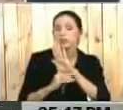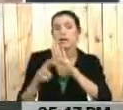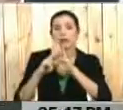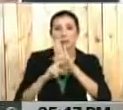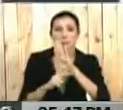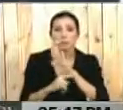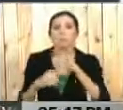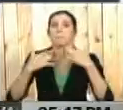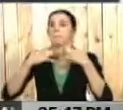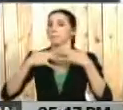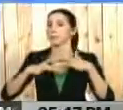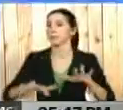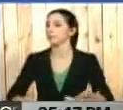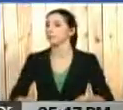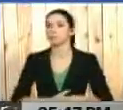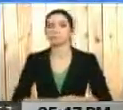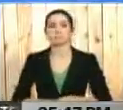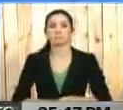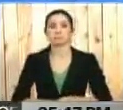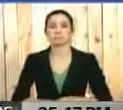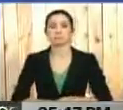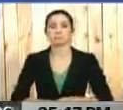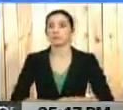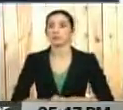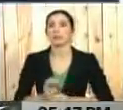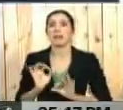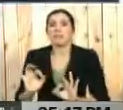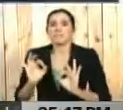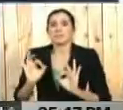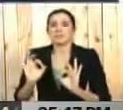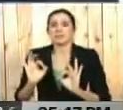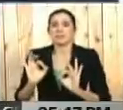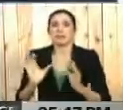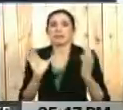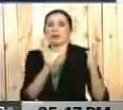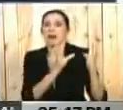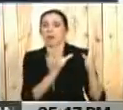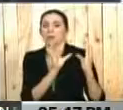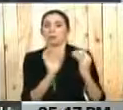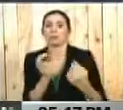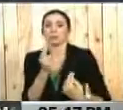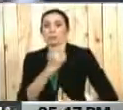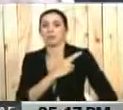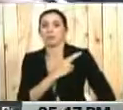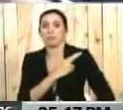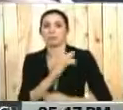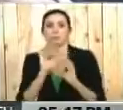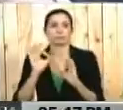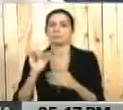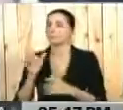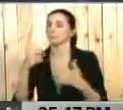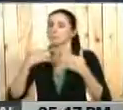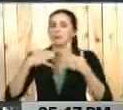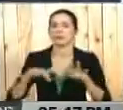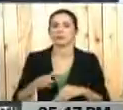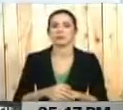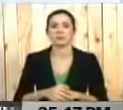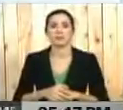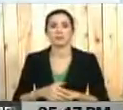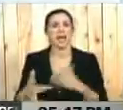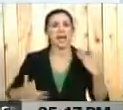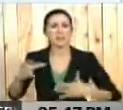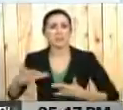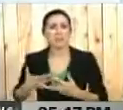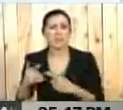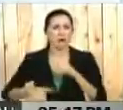constitución, pierden todas las prerrogativas parlamentarias. Aquí de lo que se trata es que los actos están invalidados